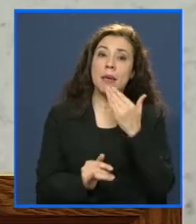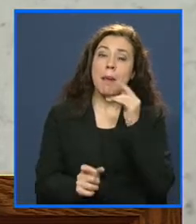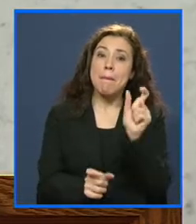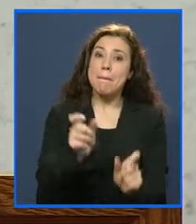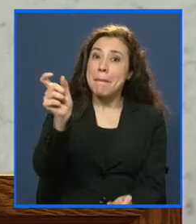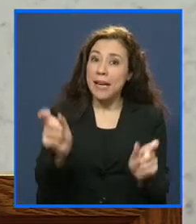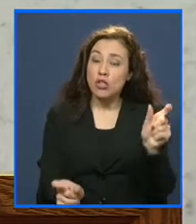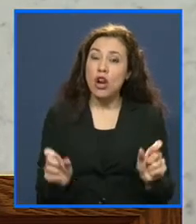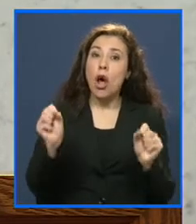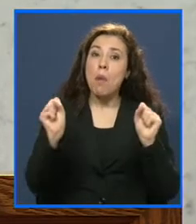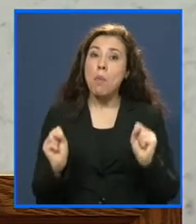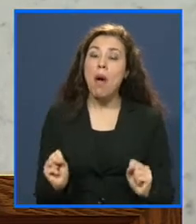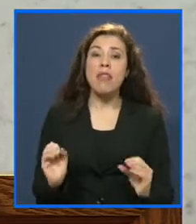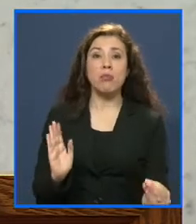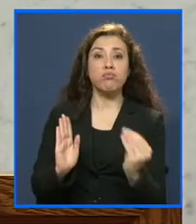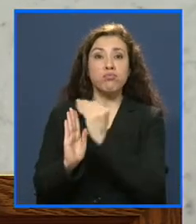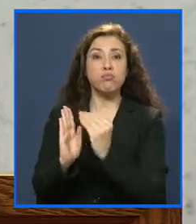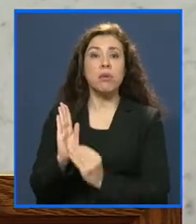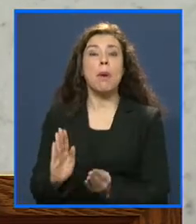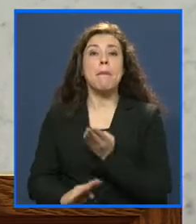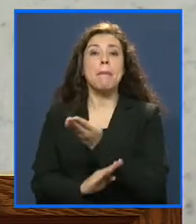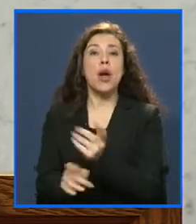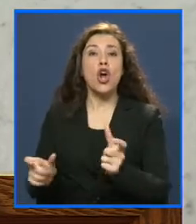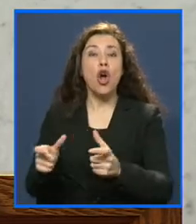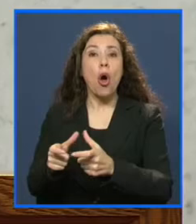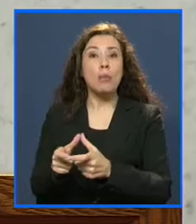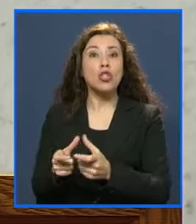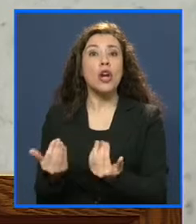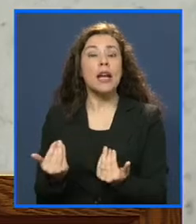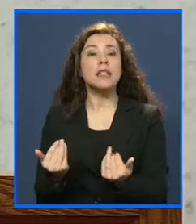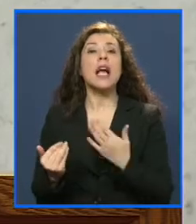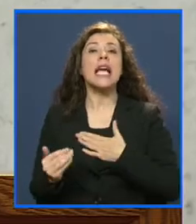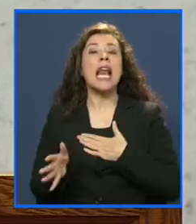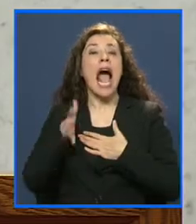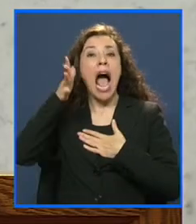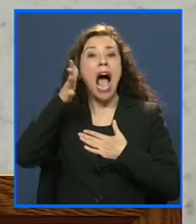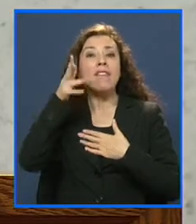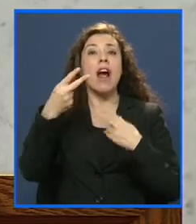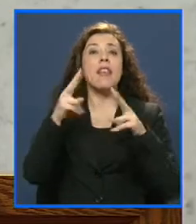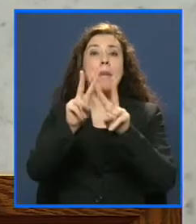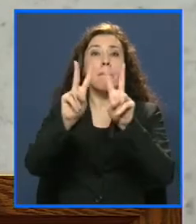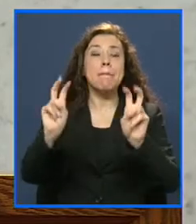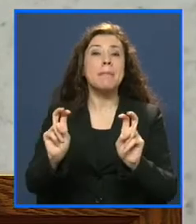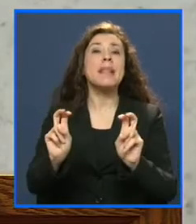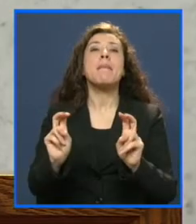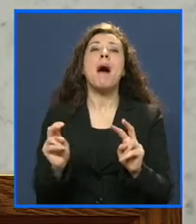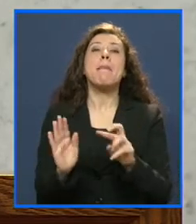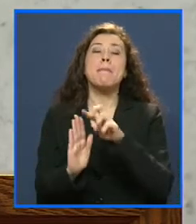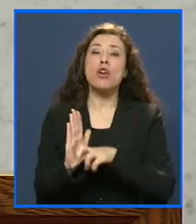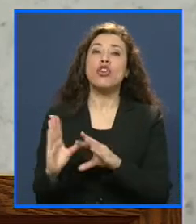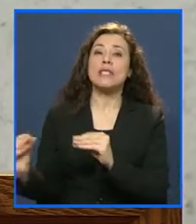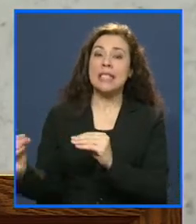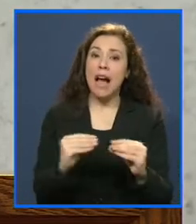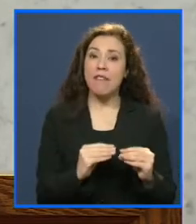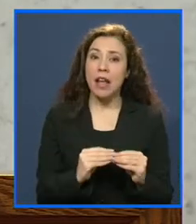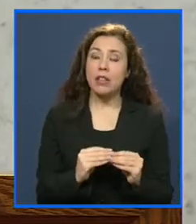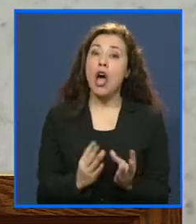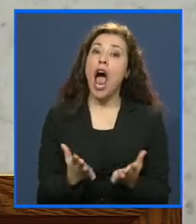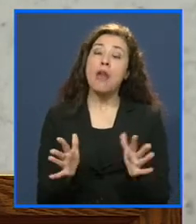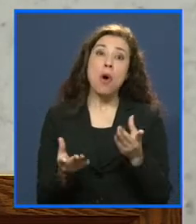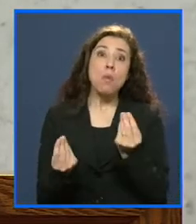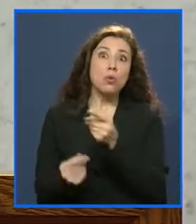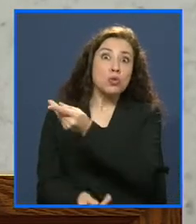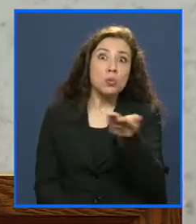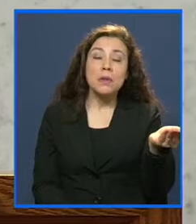puedan inscribirse y solicitar a la comisión respectiva exponer sobre los proyectos en debate probablemente muchos de ustedes han